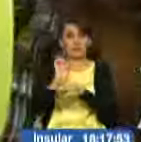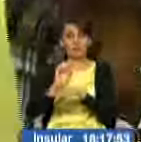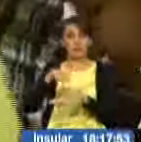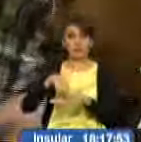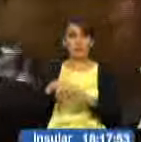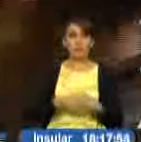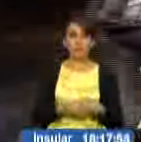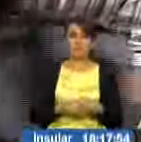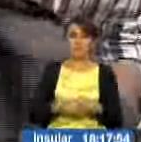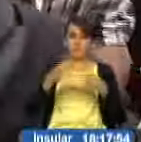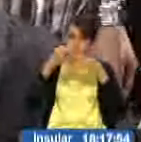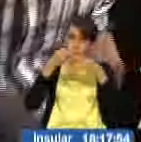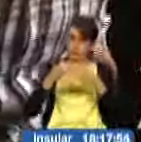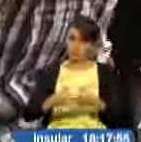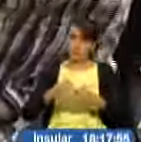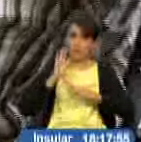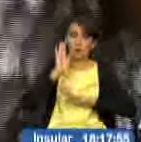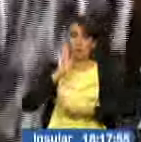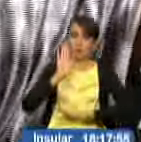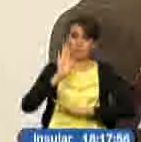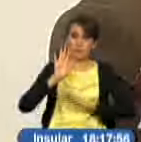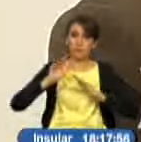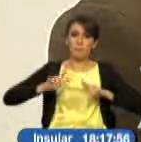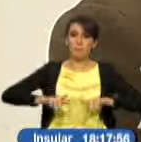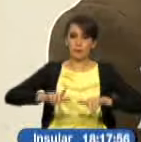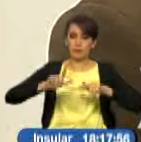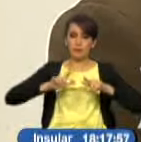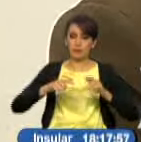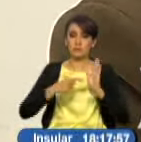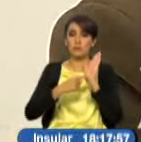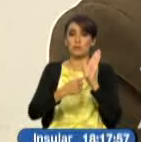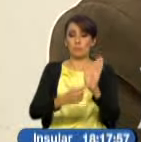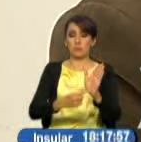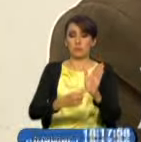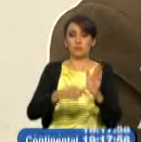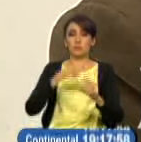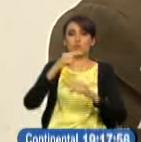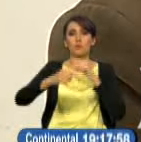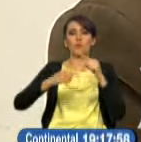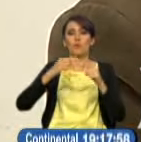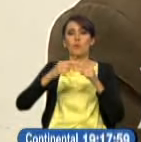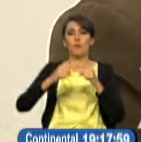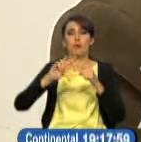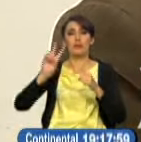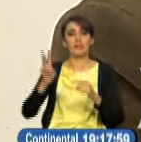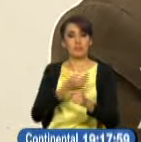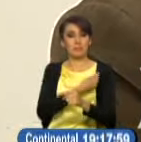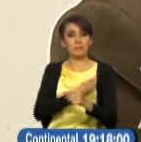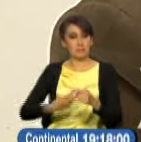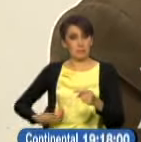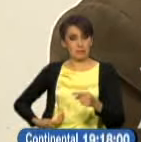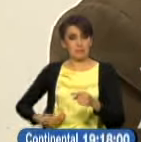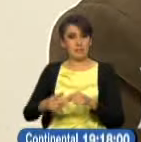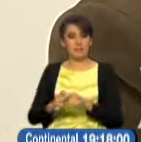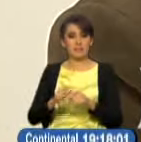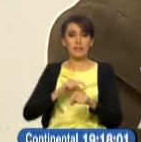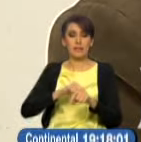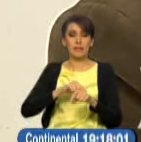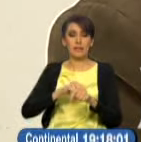país. Aseguran que el compromiso de Moreno con el pueblo quedó demostrado desde que fue vicepresidente de la República, tiempo en el que